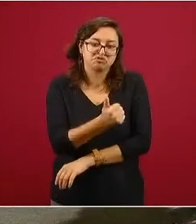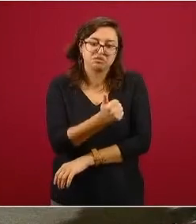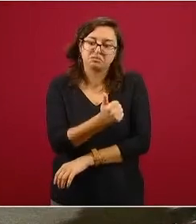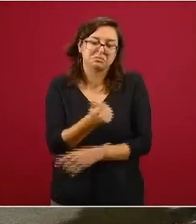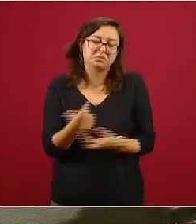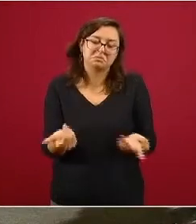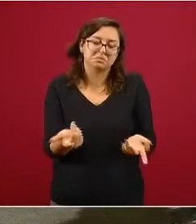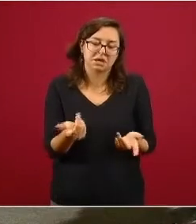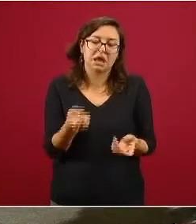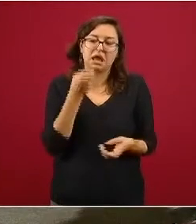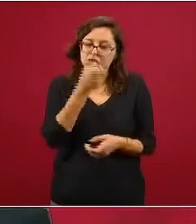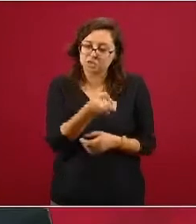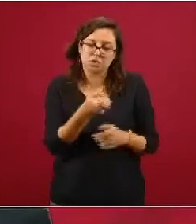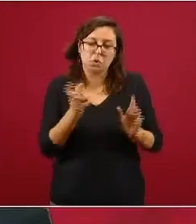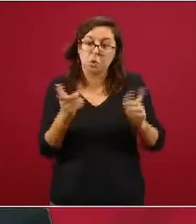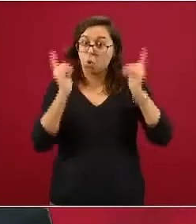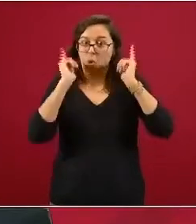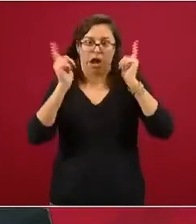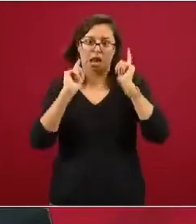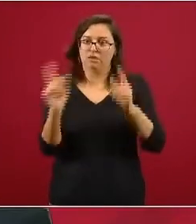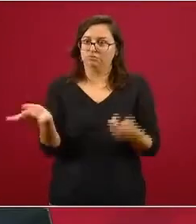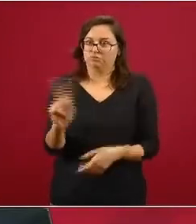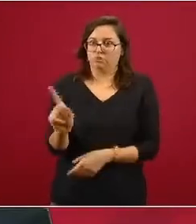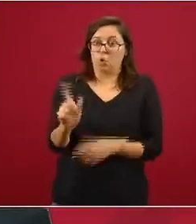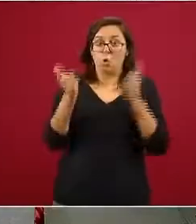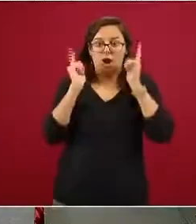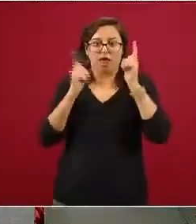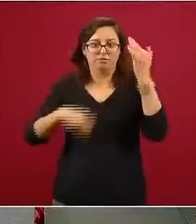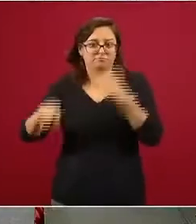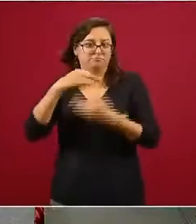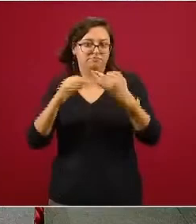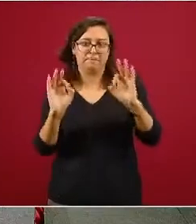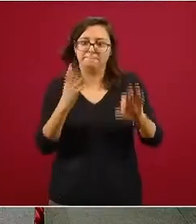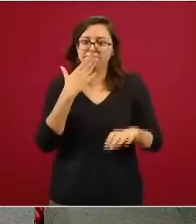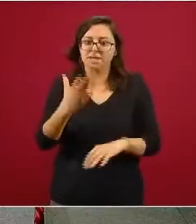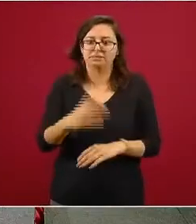tan competente como todos y todas quisiéramos.